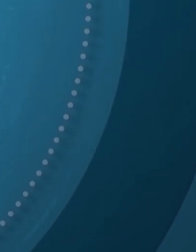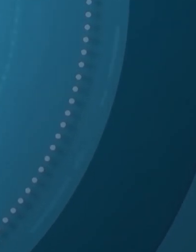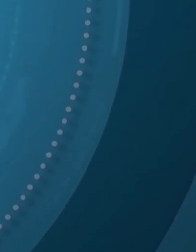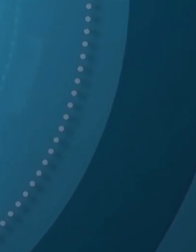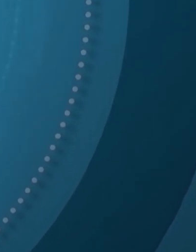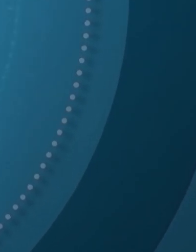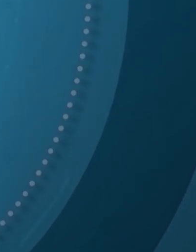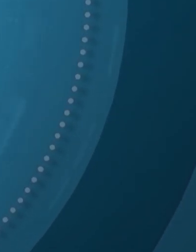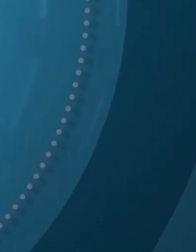Gracias.